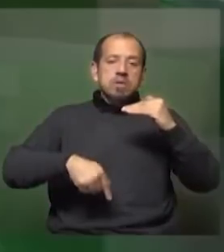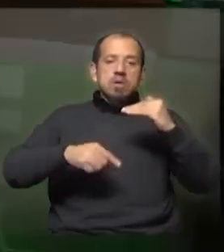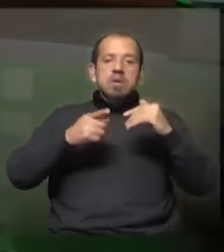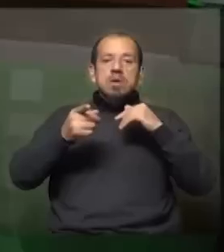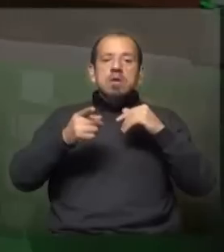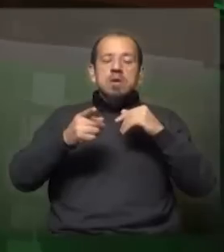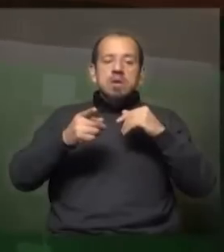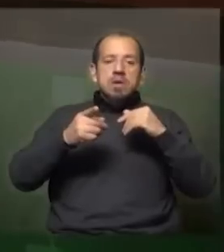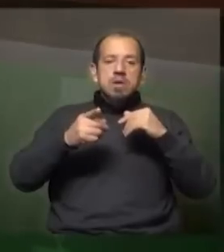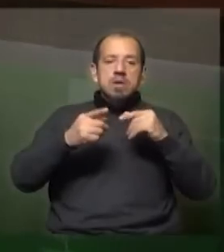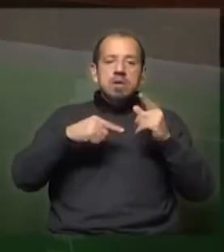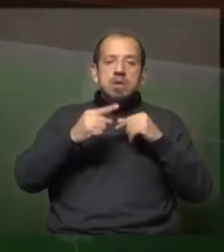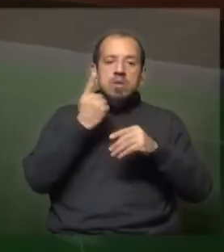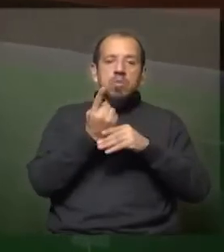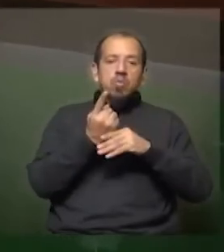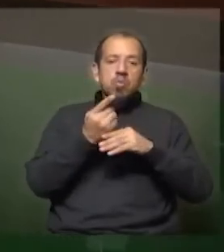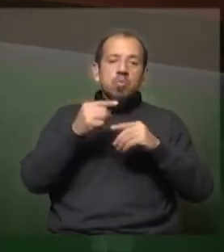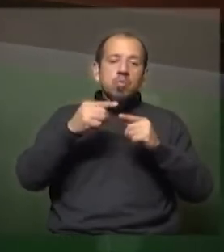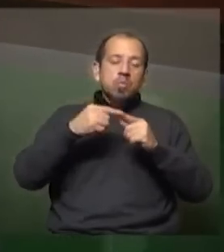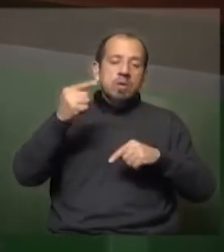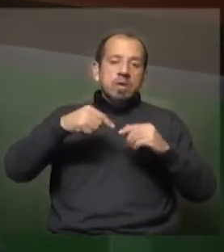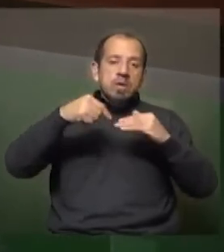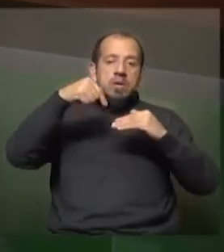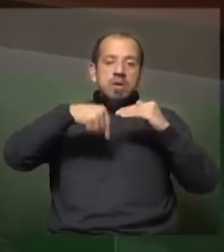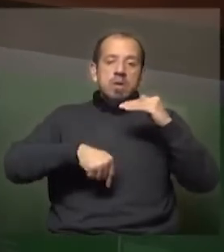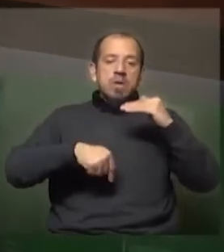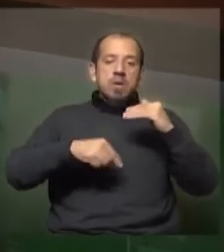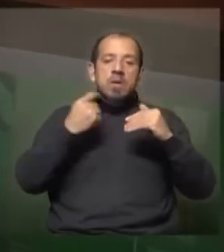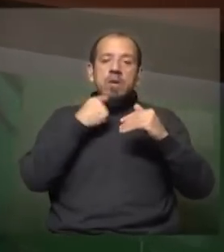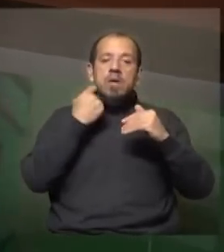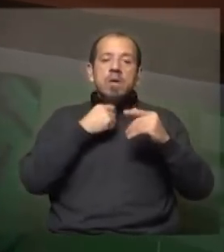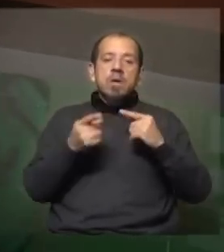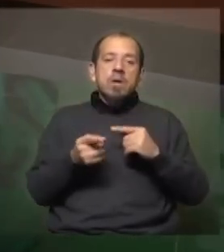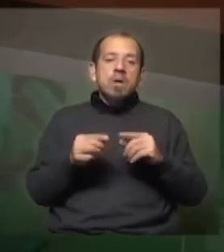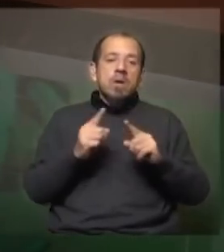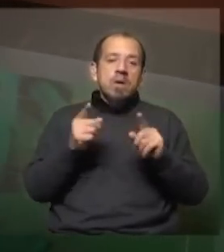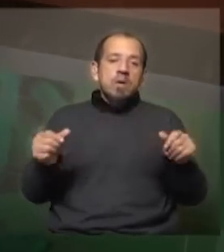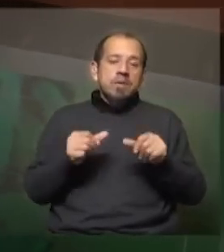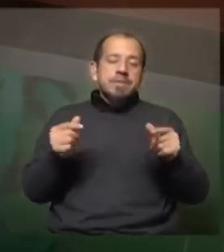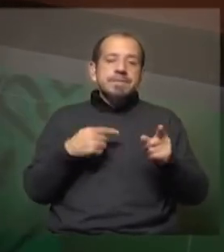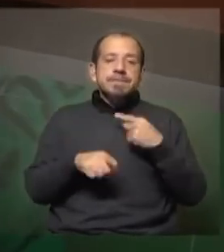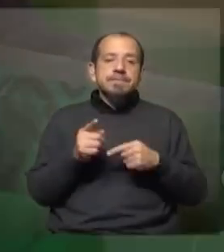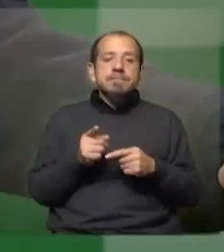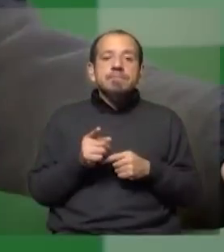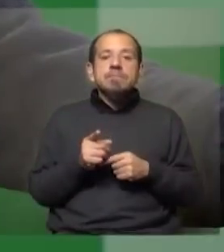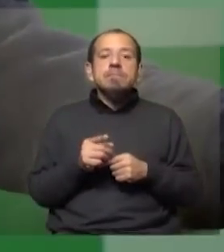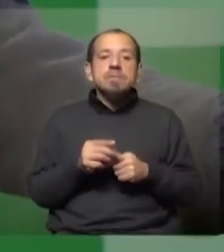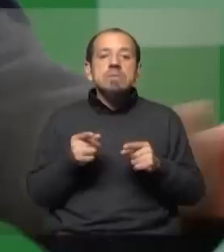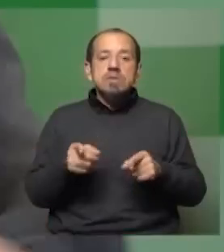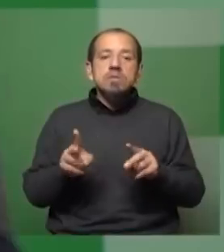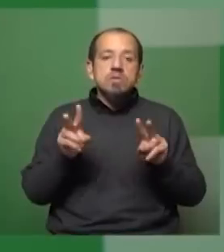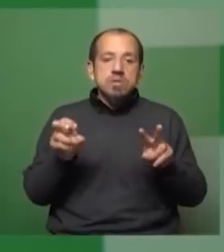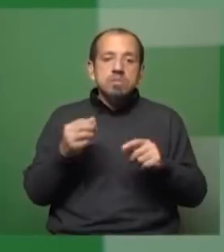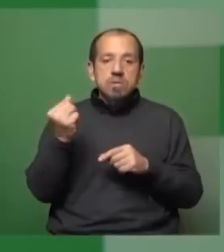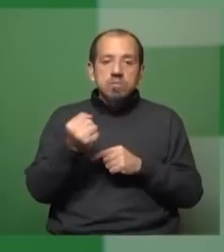amplio profundizarlo un metro de 12 a 13 metros quedó ahí su pendiente y todavía no lo ha logrado decir eso son temas importantes